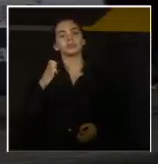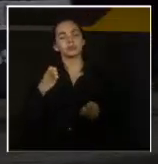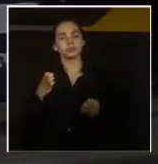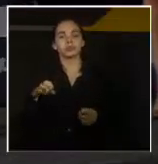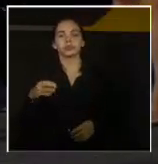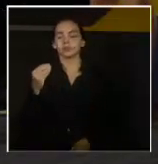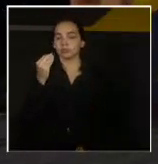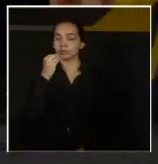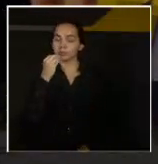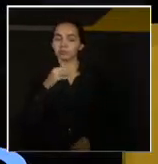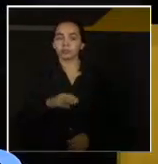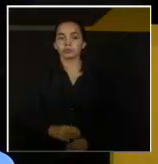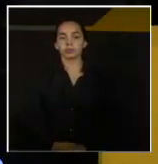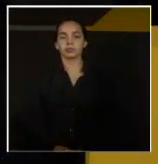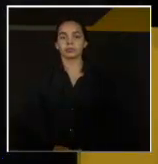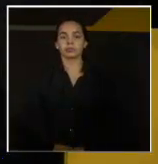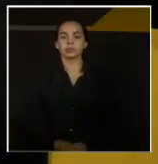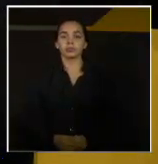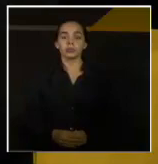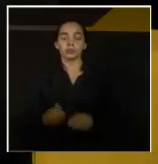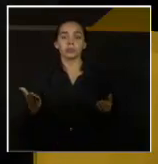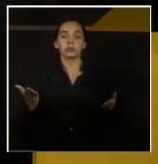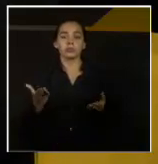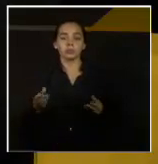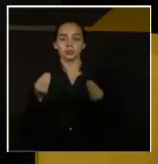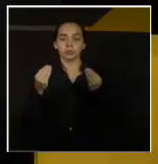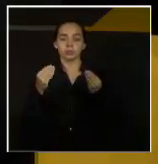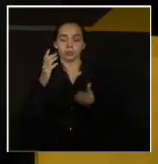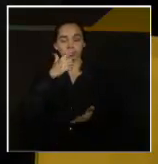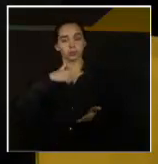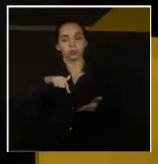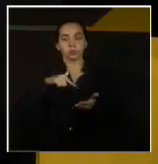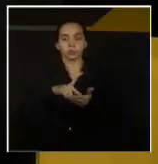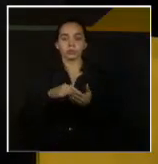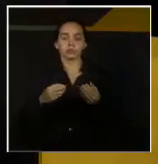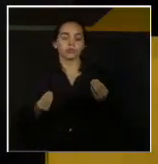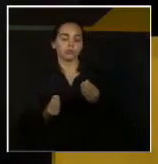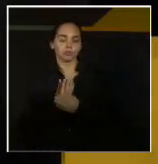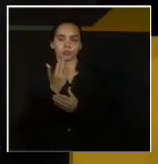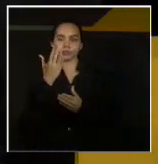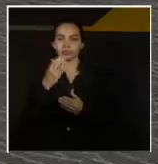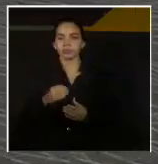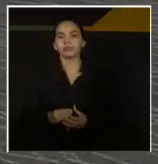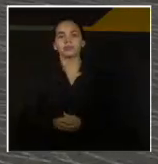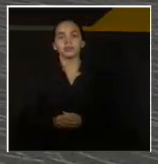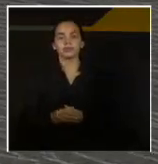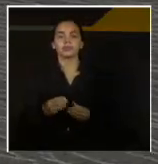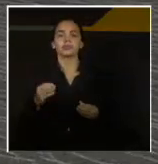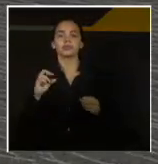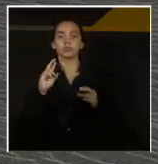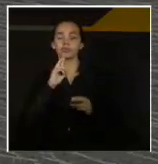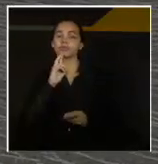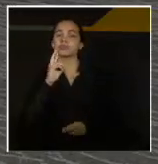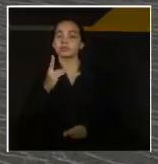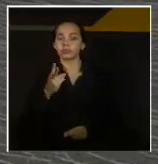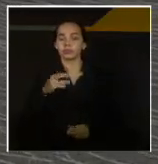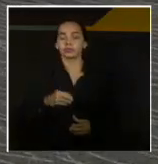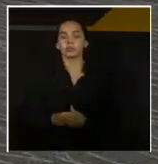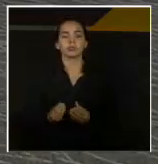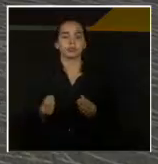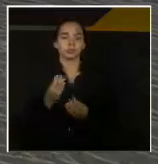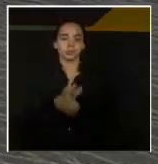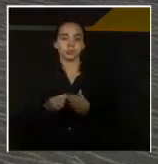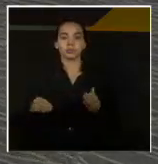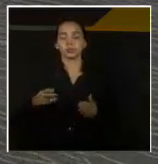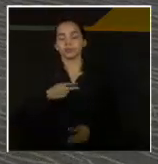en alimentación, y hemos hecho que muchas comunidades salgan del subdesarrollo que tienen, salgan de esa